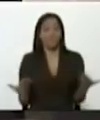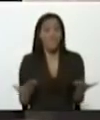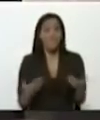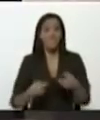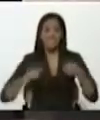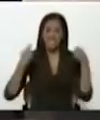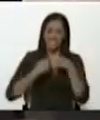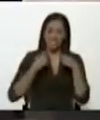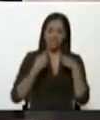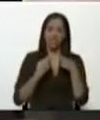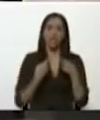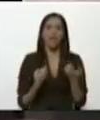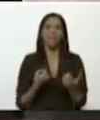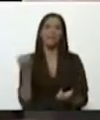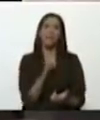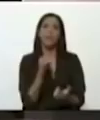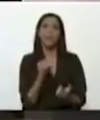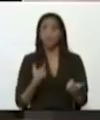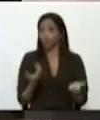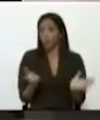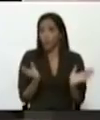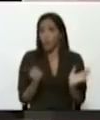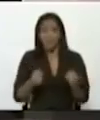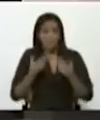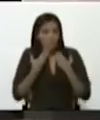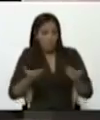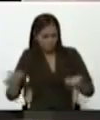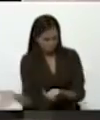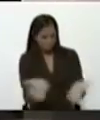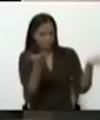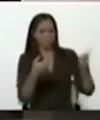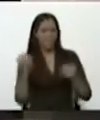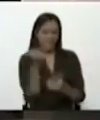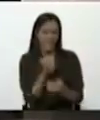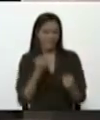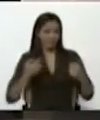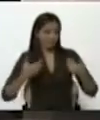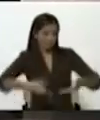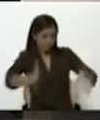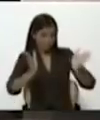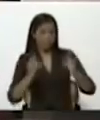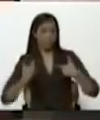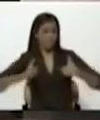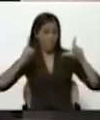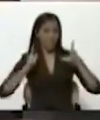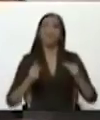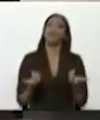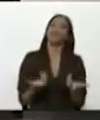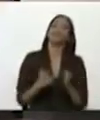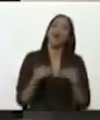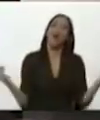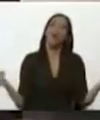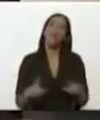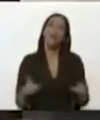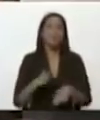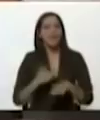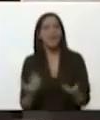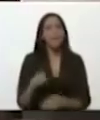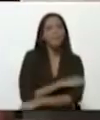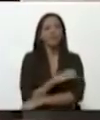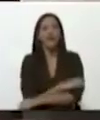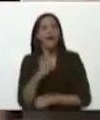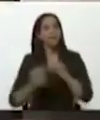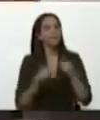está apuñaleando, yo voy a dejar que se apuñalee. Y si está perdiendo y está haciendo todo el esfuerzo, porque es que la oposición hace